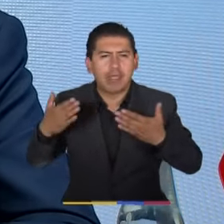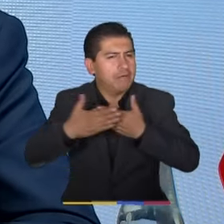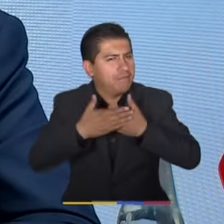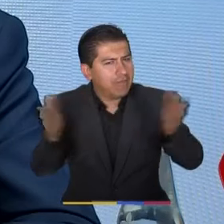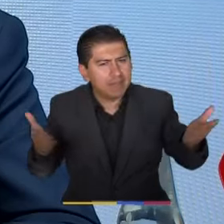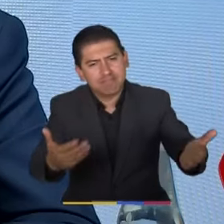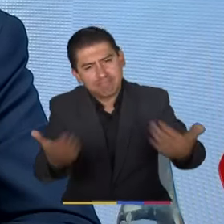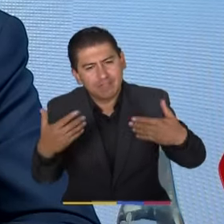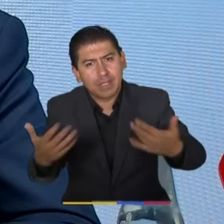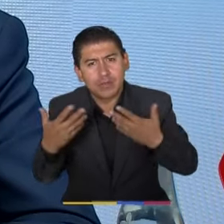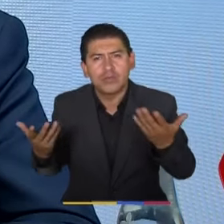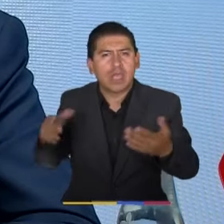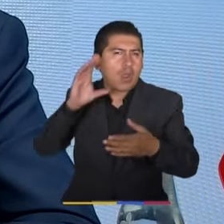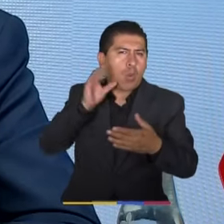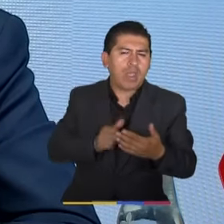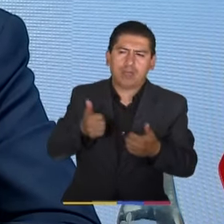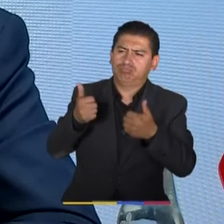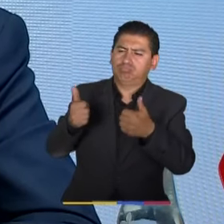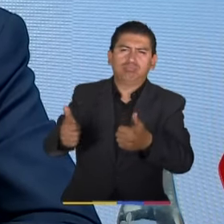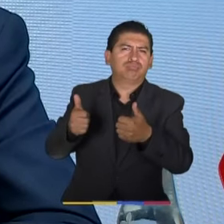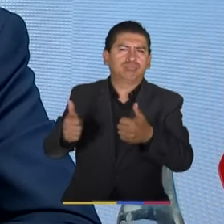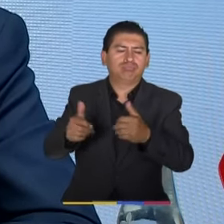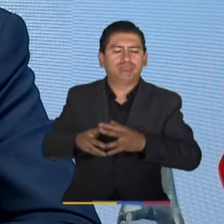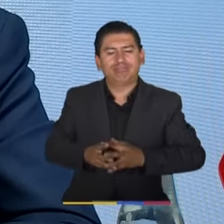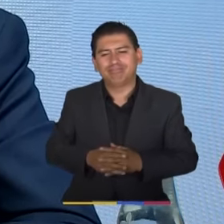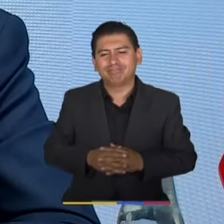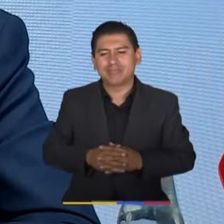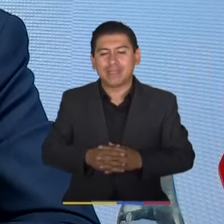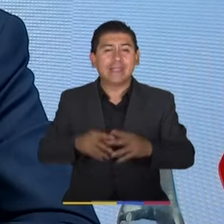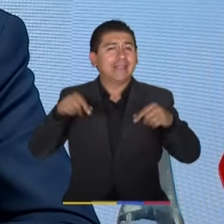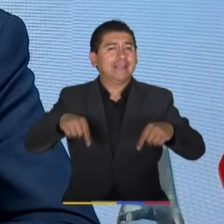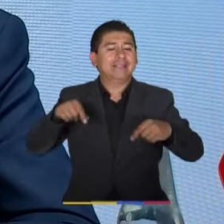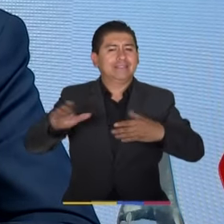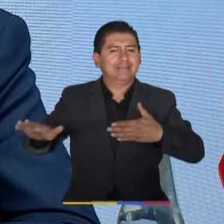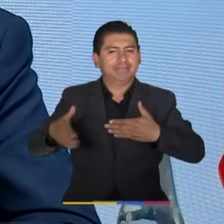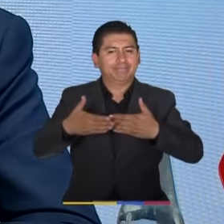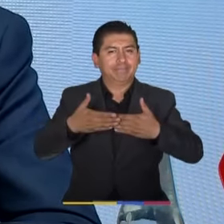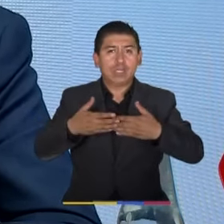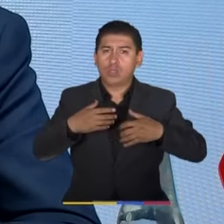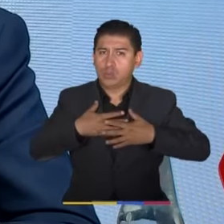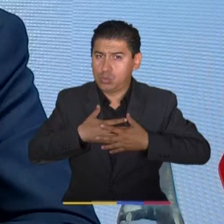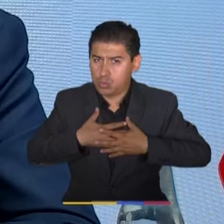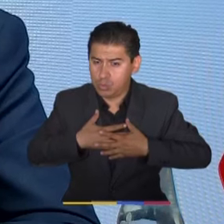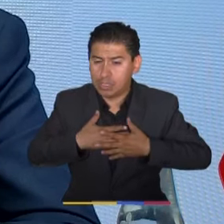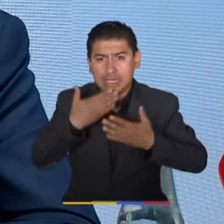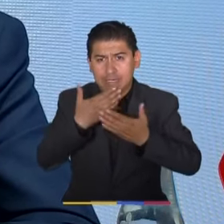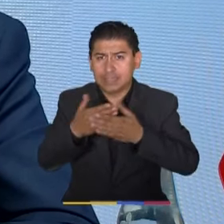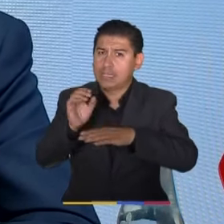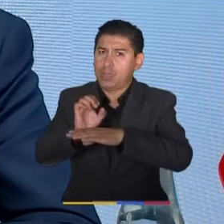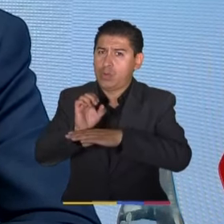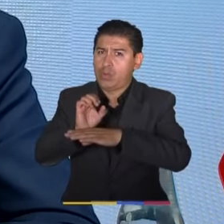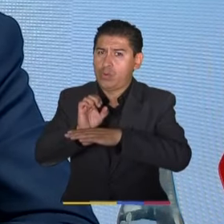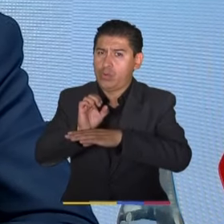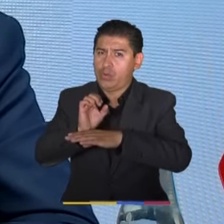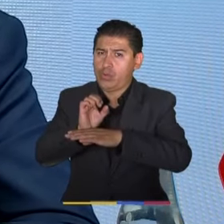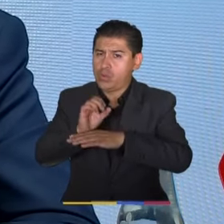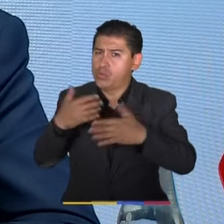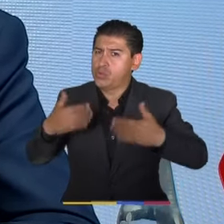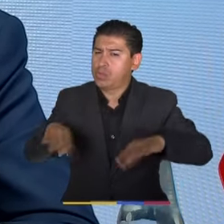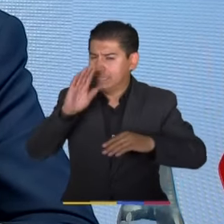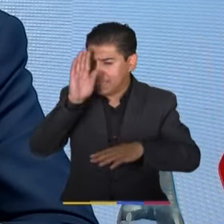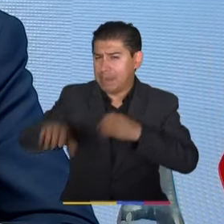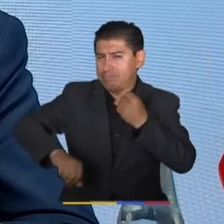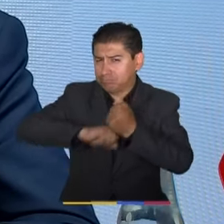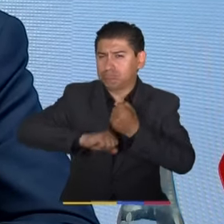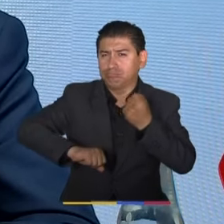esta cumbre de Cuenca. En este cierre me gustaría reconocer la contribución de Ecuador a nuestro sistema de cumbres, todo